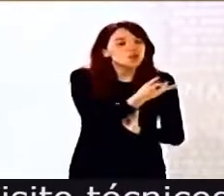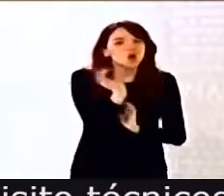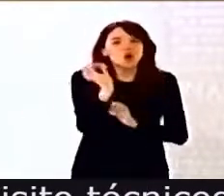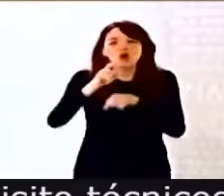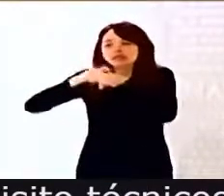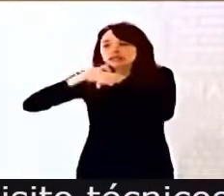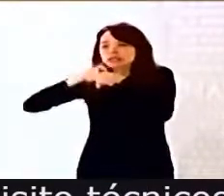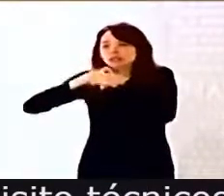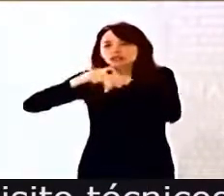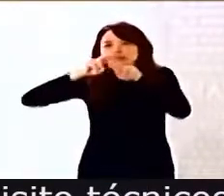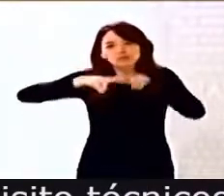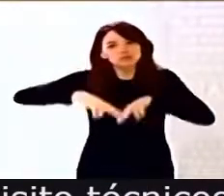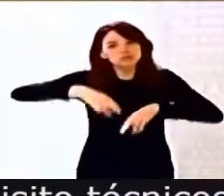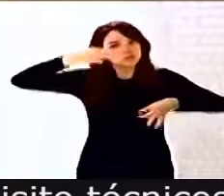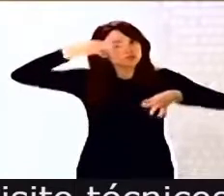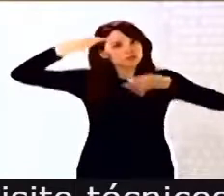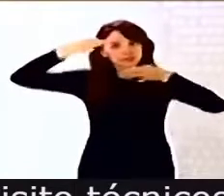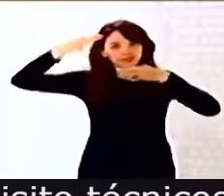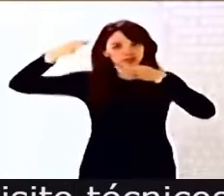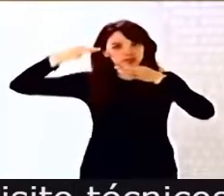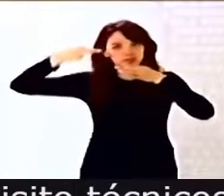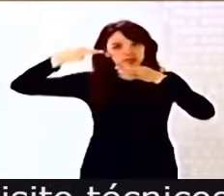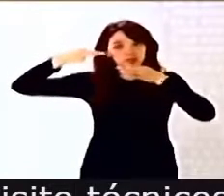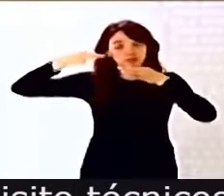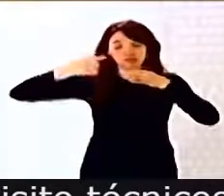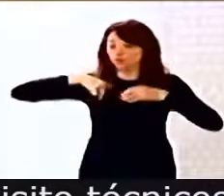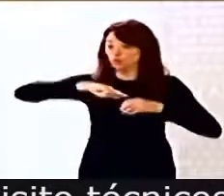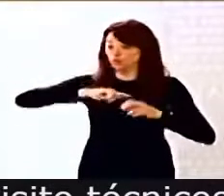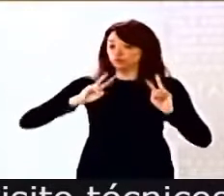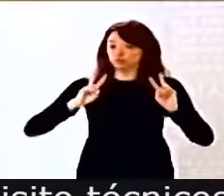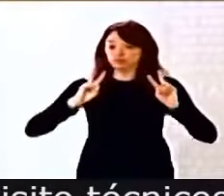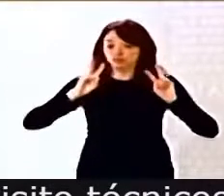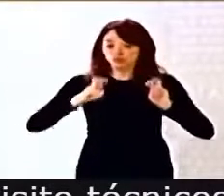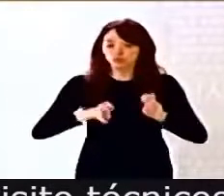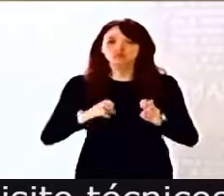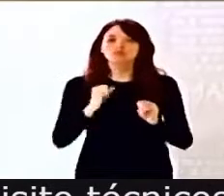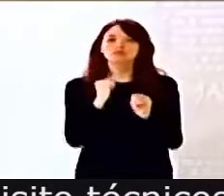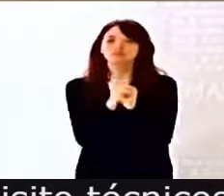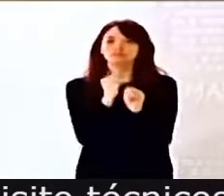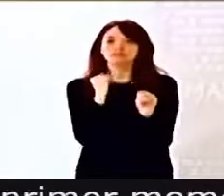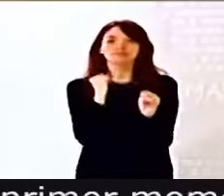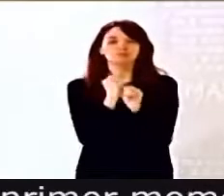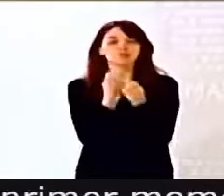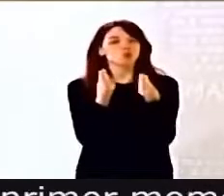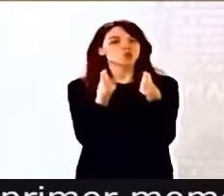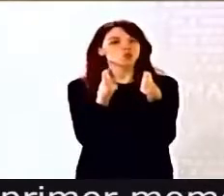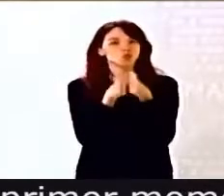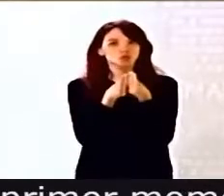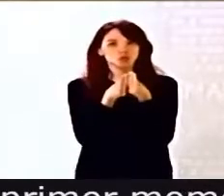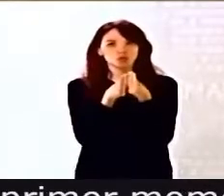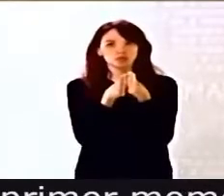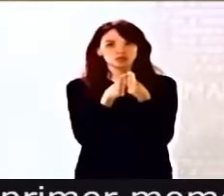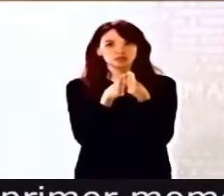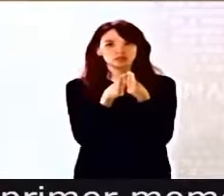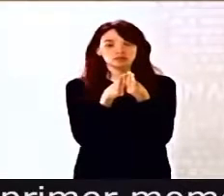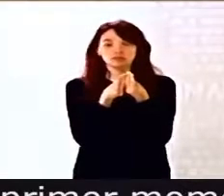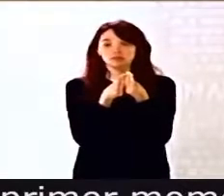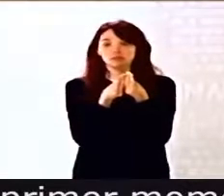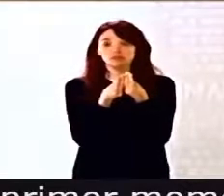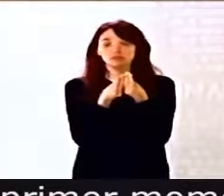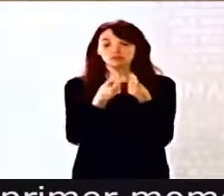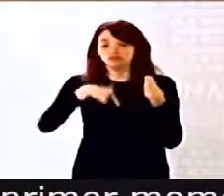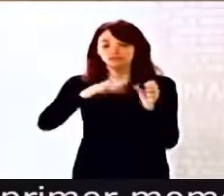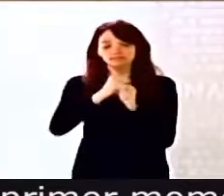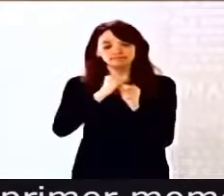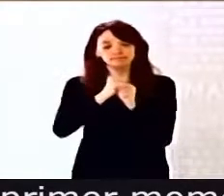cuantitativos, que desde el primer momento hemos trabajado junto a todos los